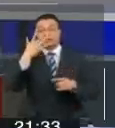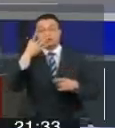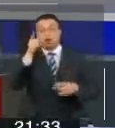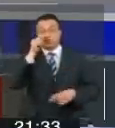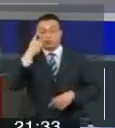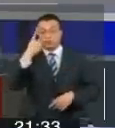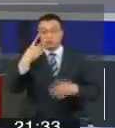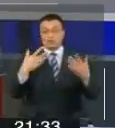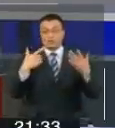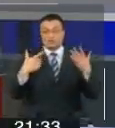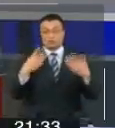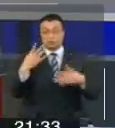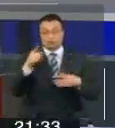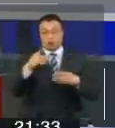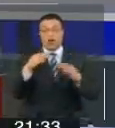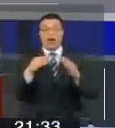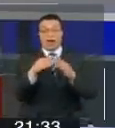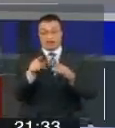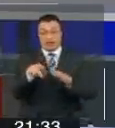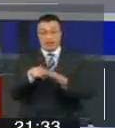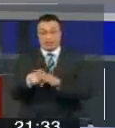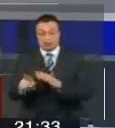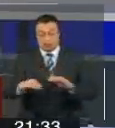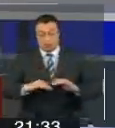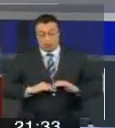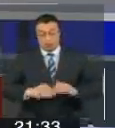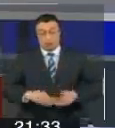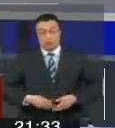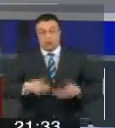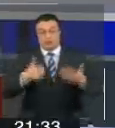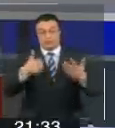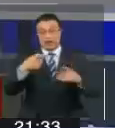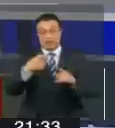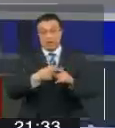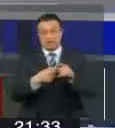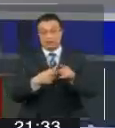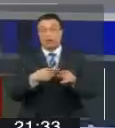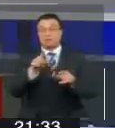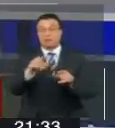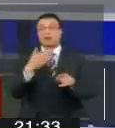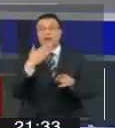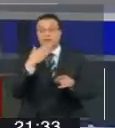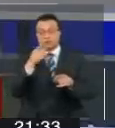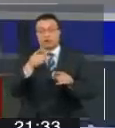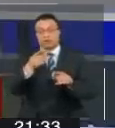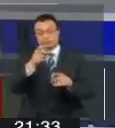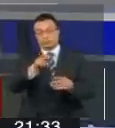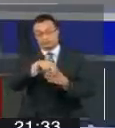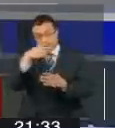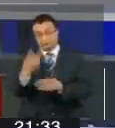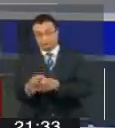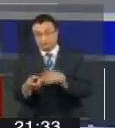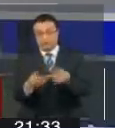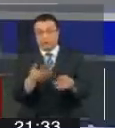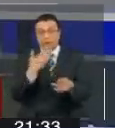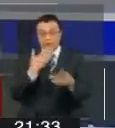74, usted estaba en esa casa, usted estaba embarazada de 6 meses y usted también cae abatida en ese